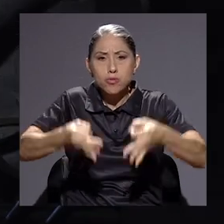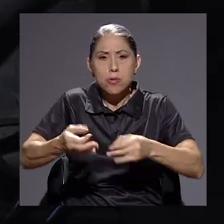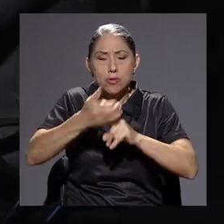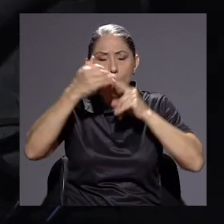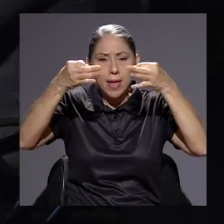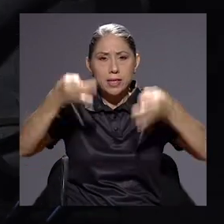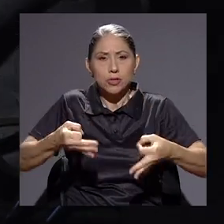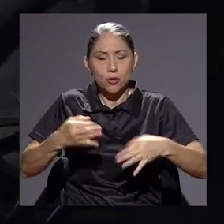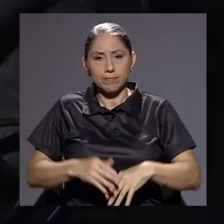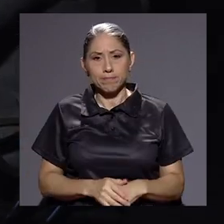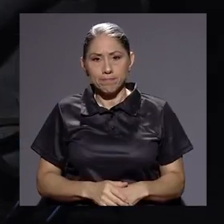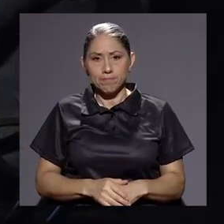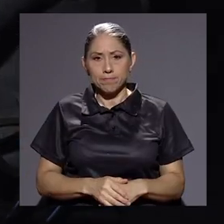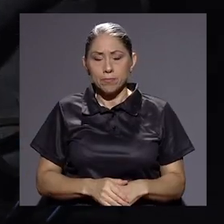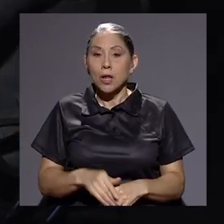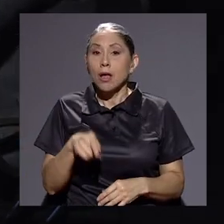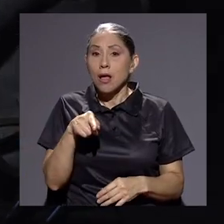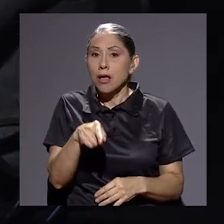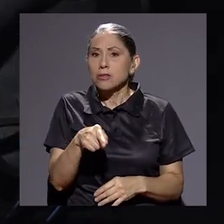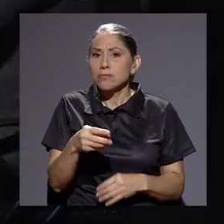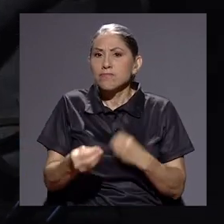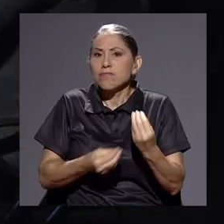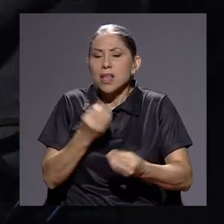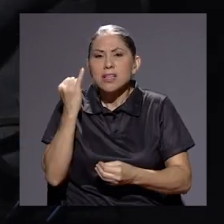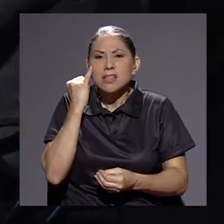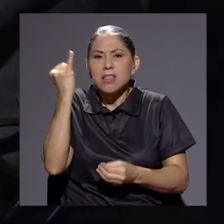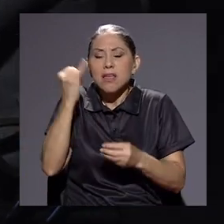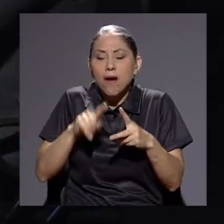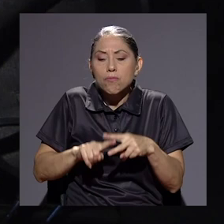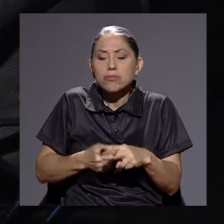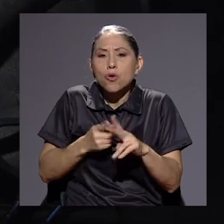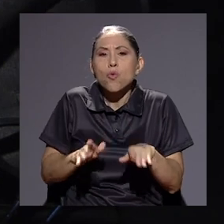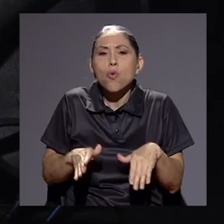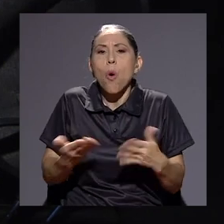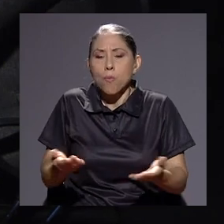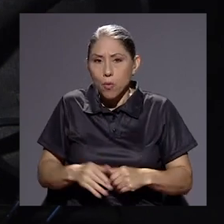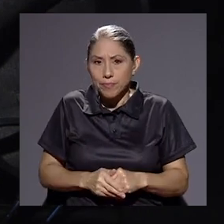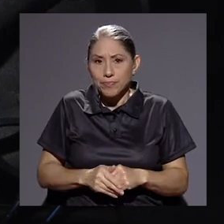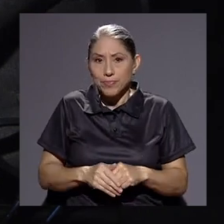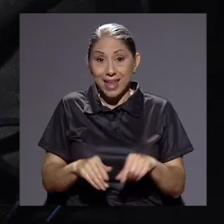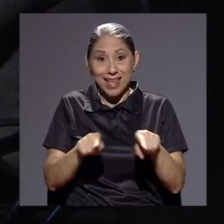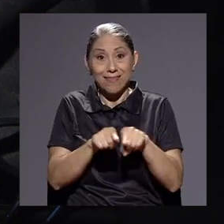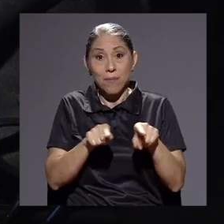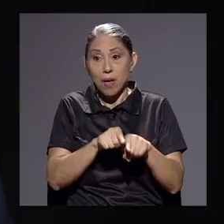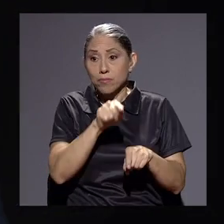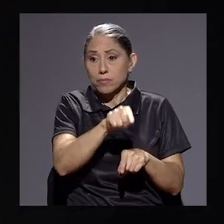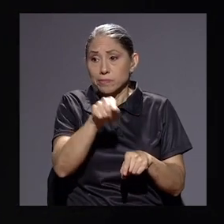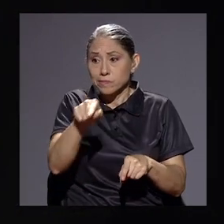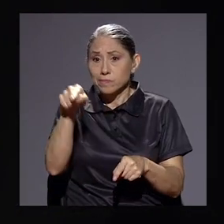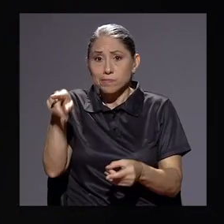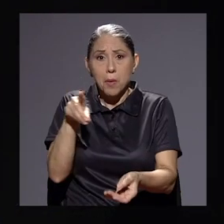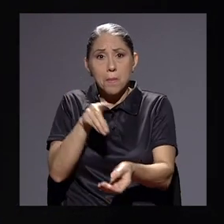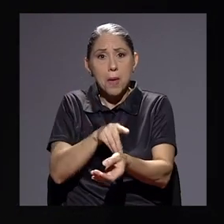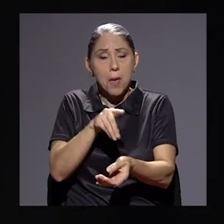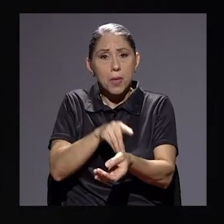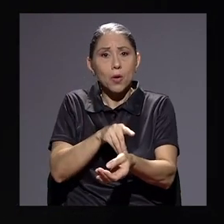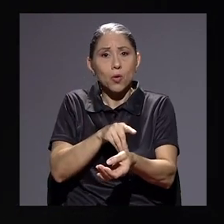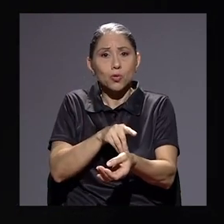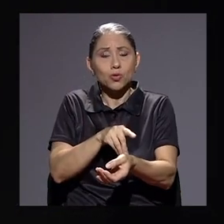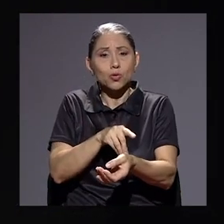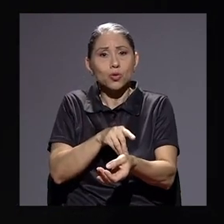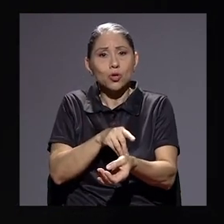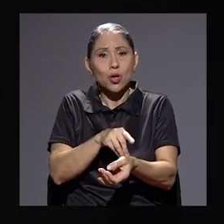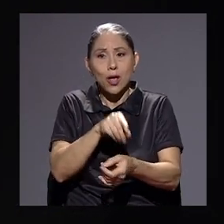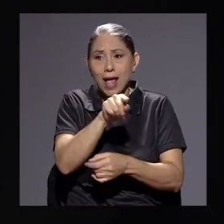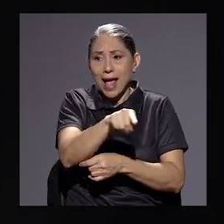para la toma de decisiones. ¿Cómo emerge esta iniciativa? Y a propósito de los médicos, ¿cómo no se le